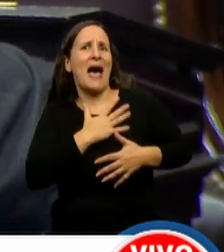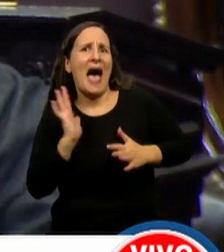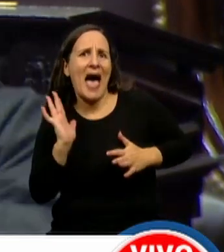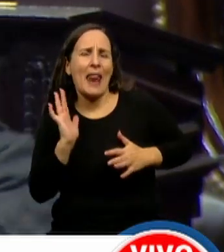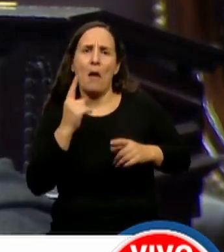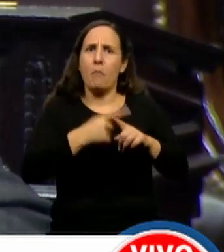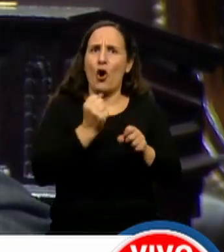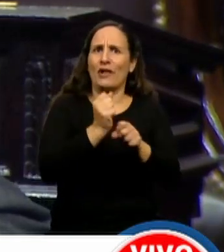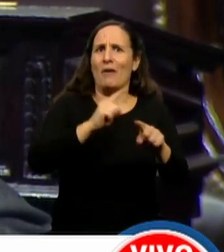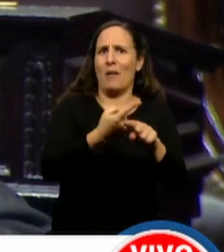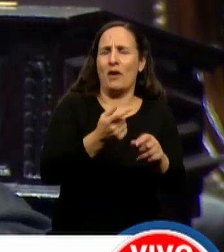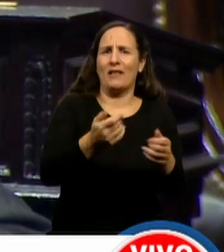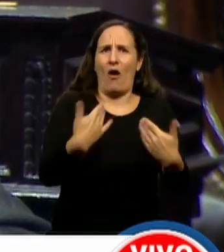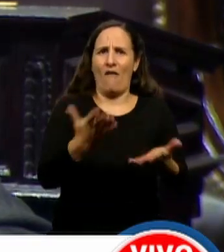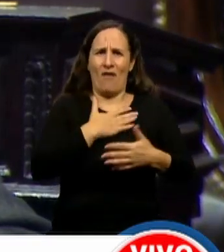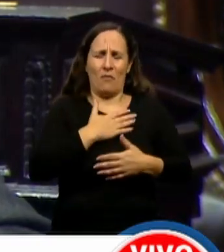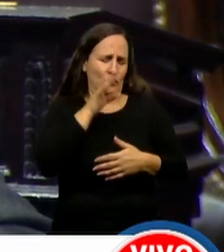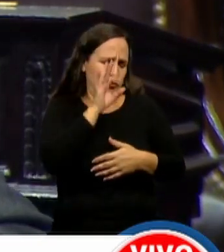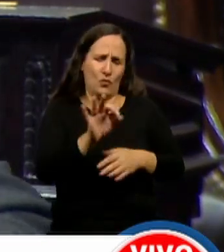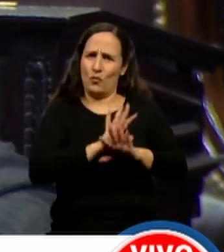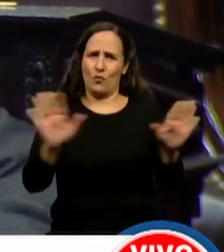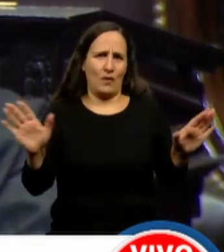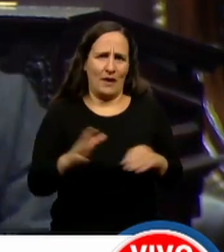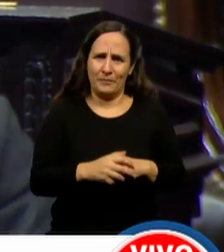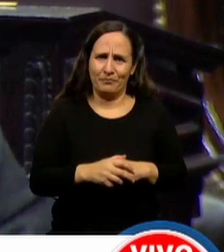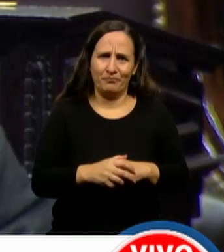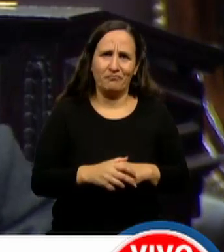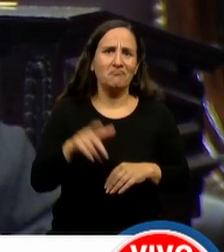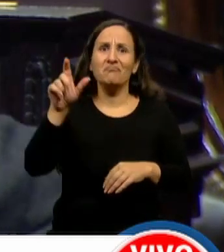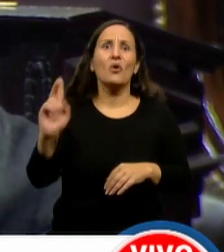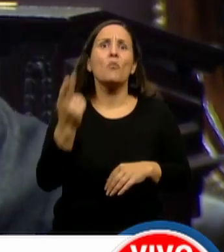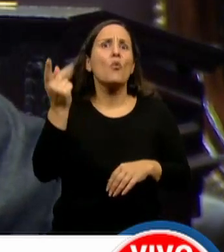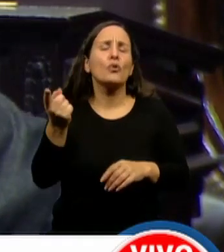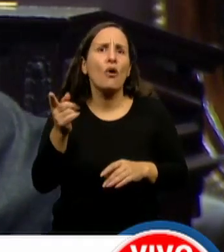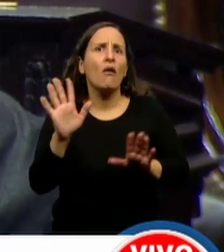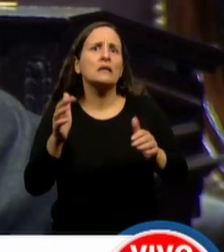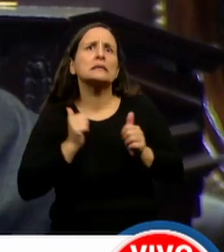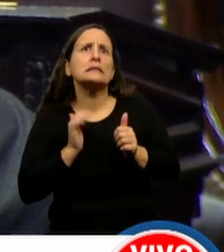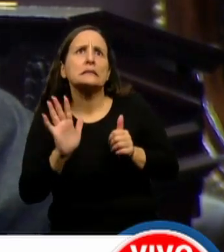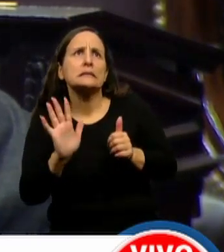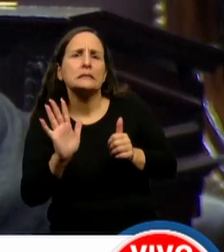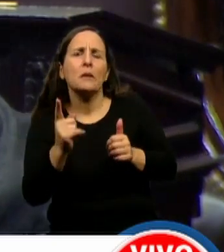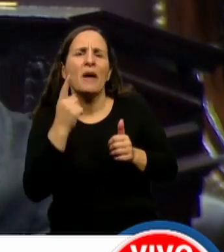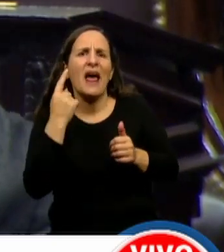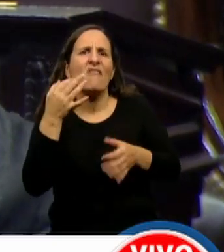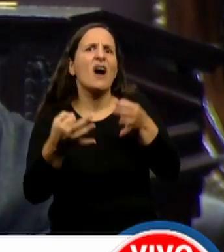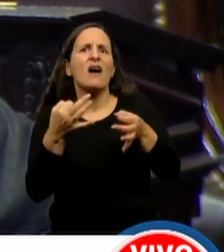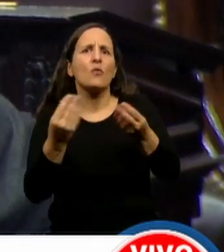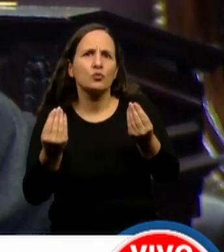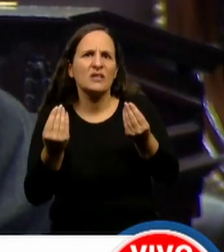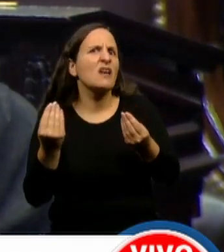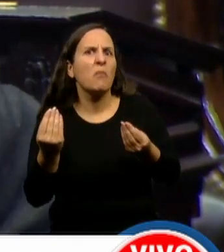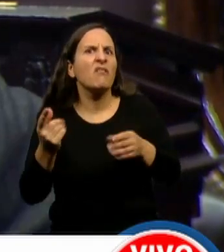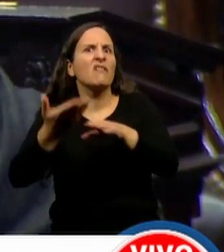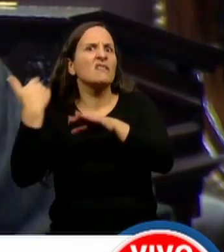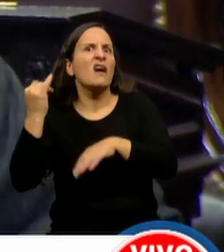cuando cumplió funciones públicas. Barisco se murió esperando justicia. Barisco se murió denunciando